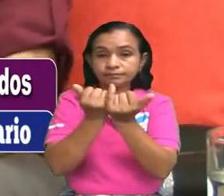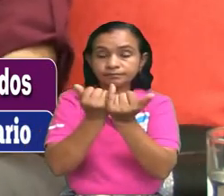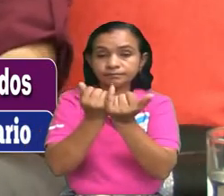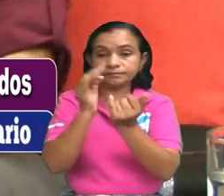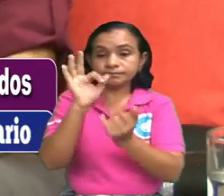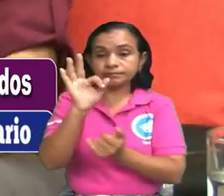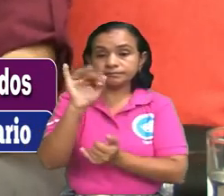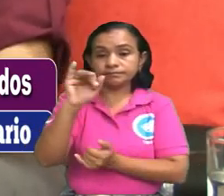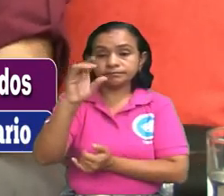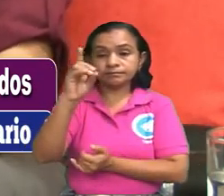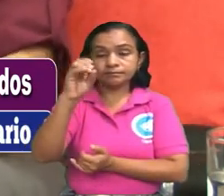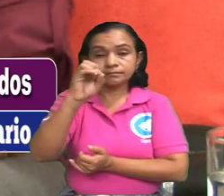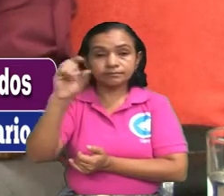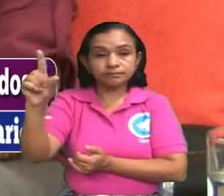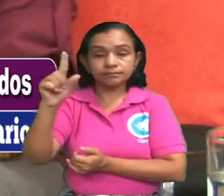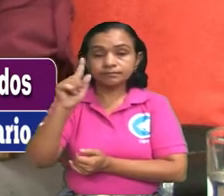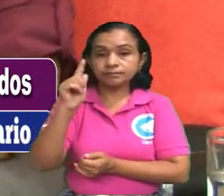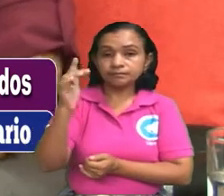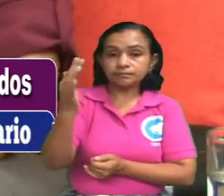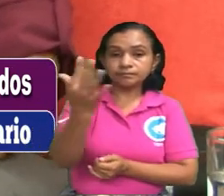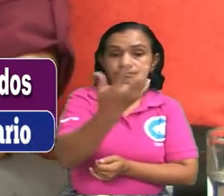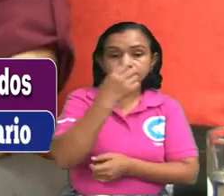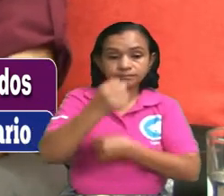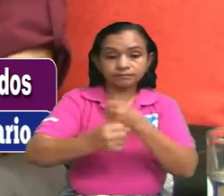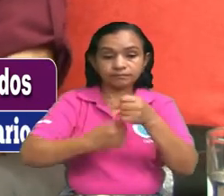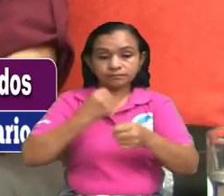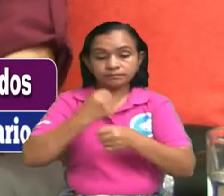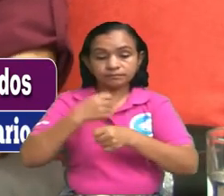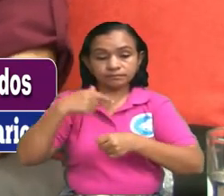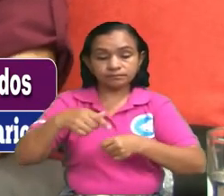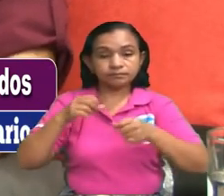comandante Fidel Castro, que todos estos años